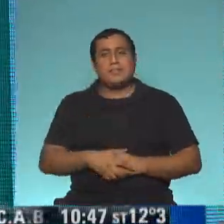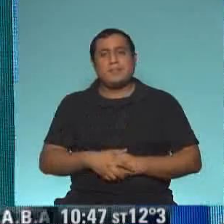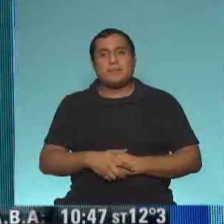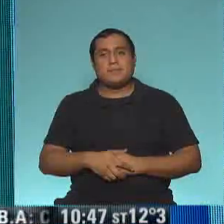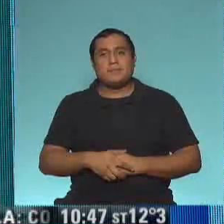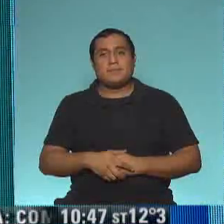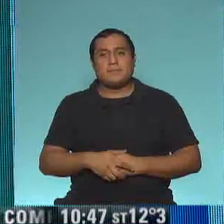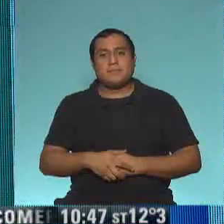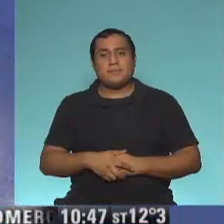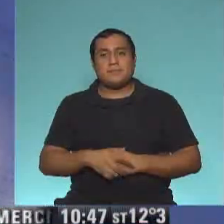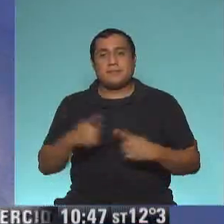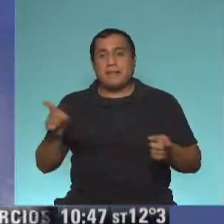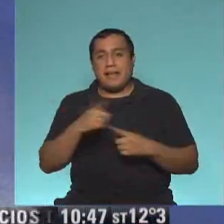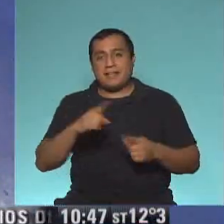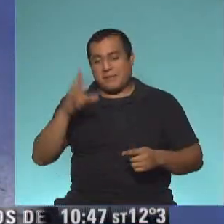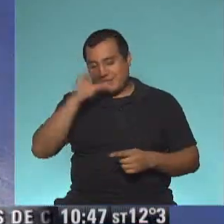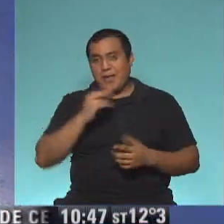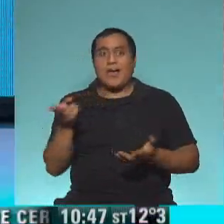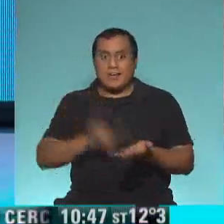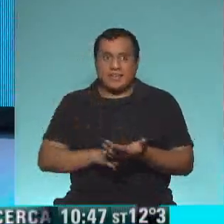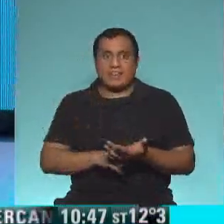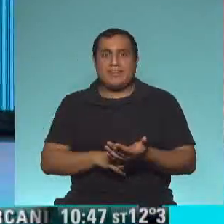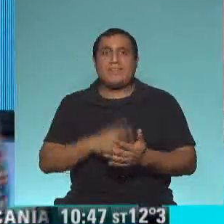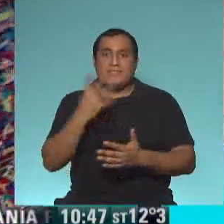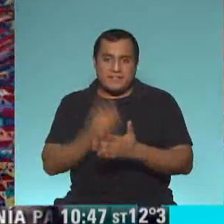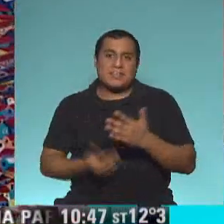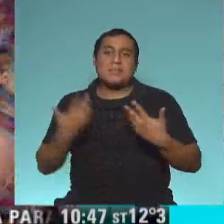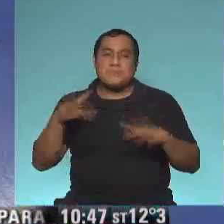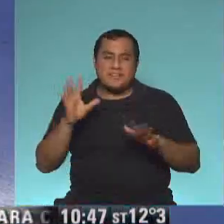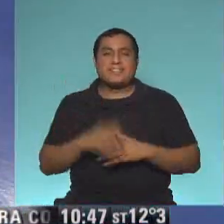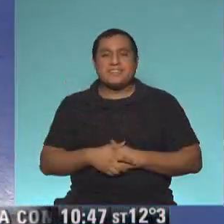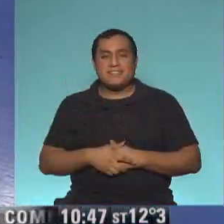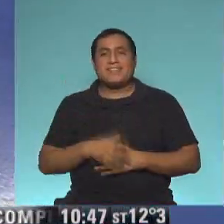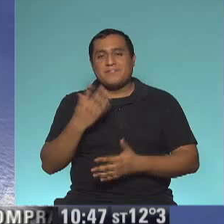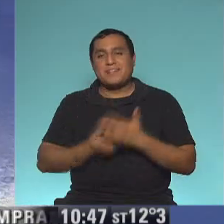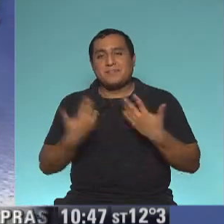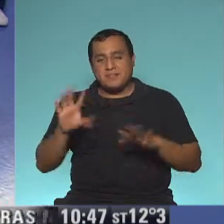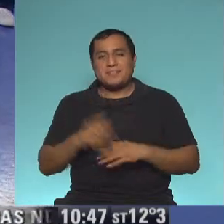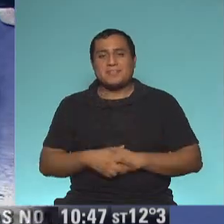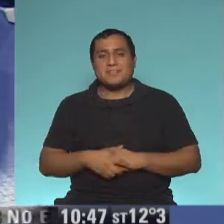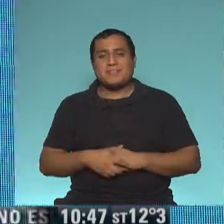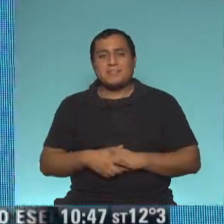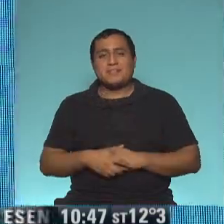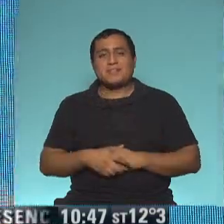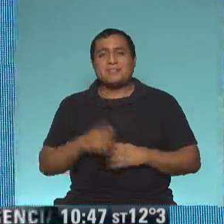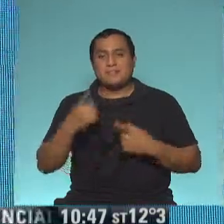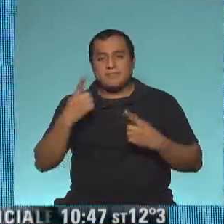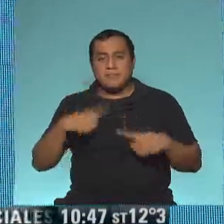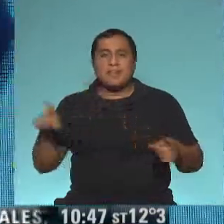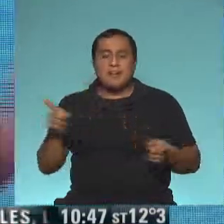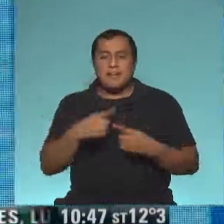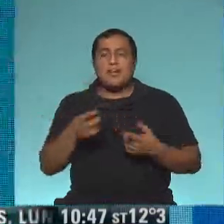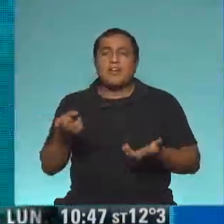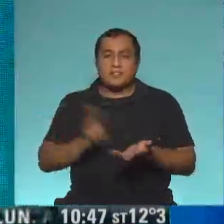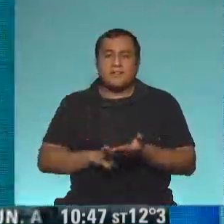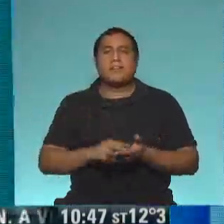está... Perdón, perdón. Vamos de vuelta. ¡Puede fallar! ¡Puede fallar, dijo! ¡Puede fallar! ¡Tú sabes! Esta es la danza de la